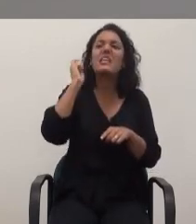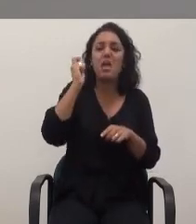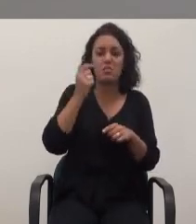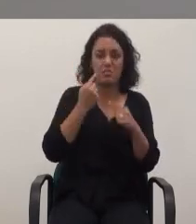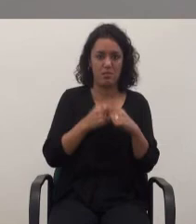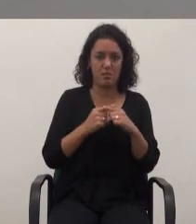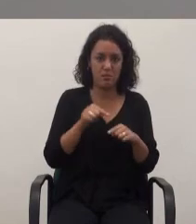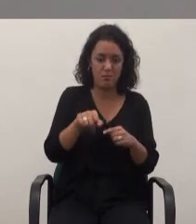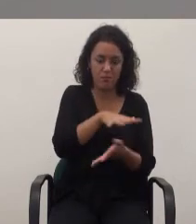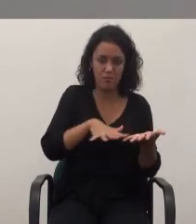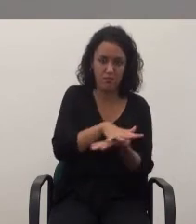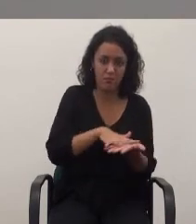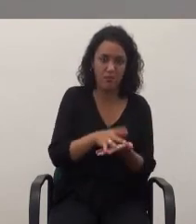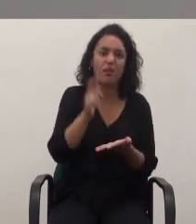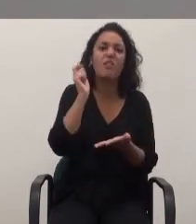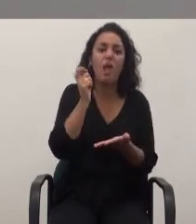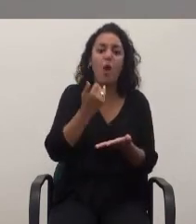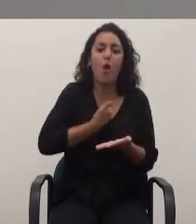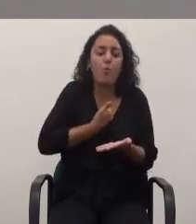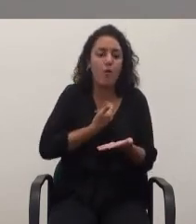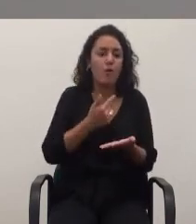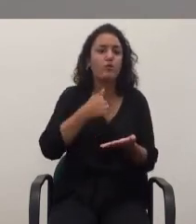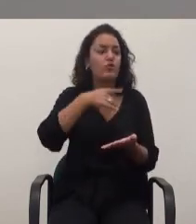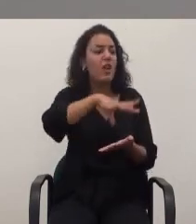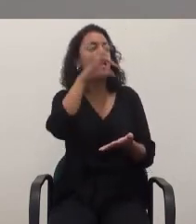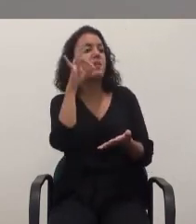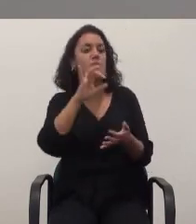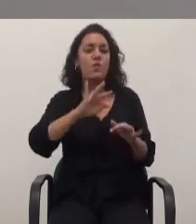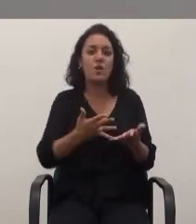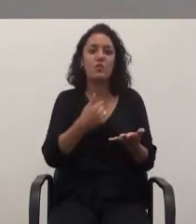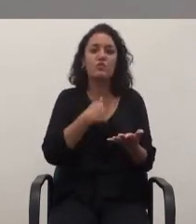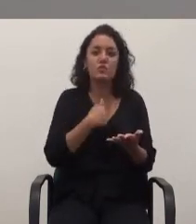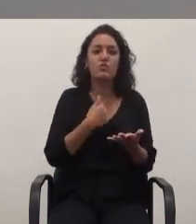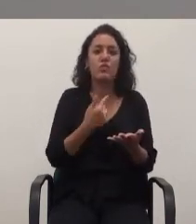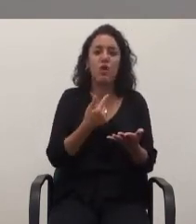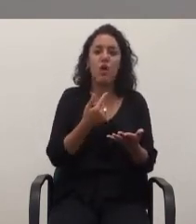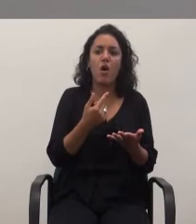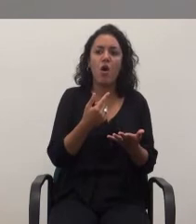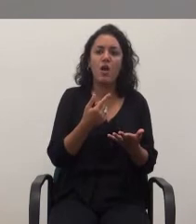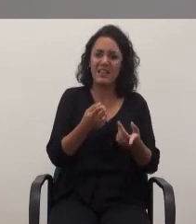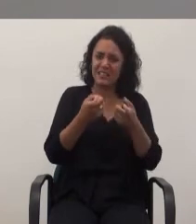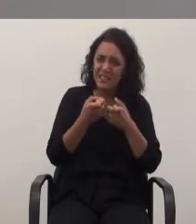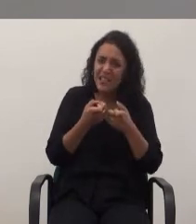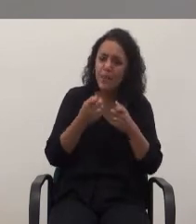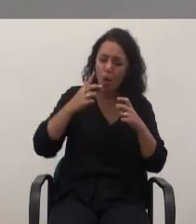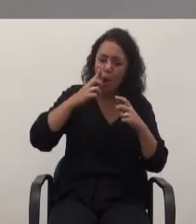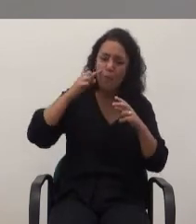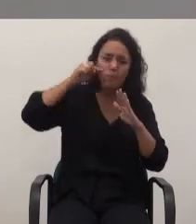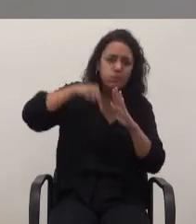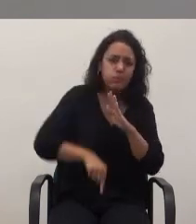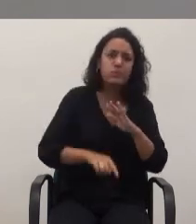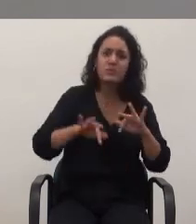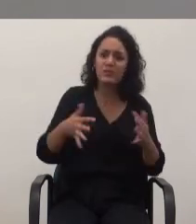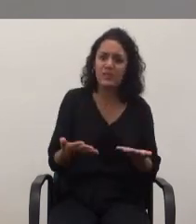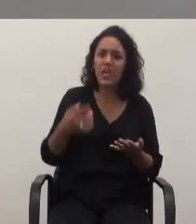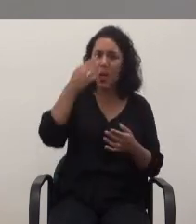llevarlo adelante, cómo se llega a definir cuáles son las prioridades que un campo académico puede llegar a tener. Pero me parece que